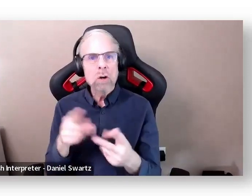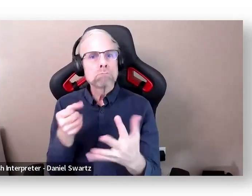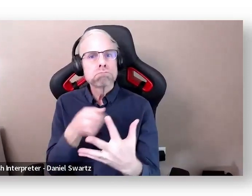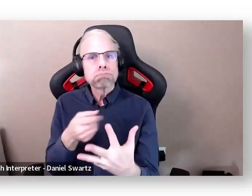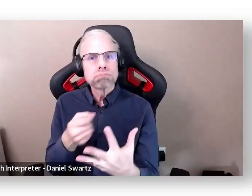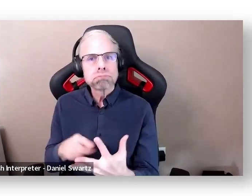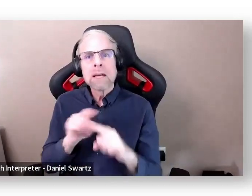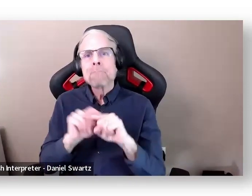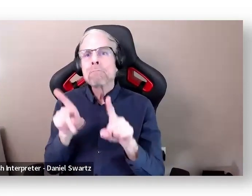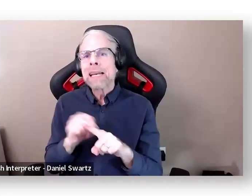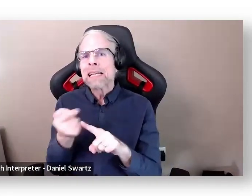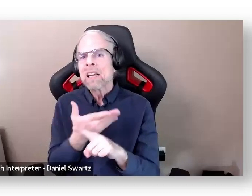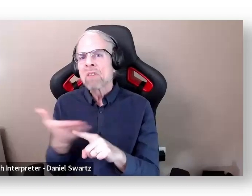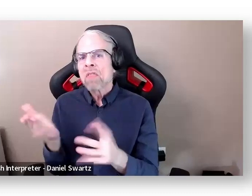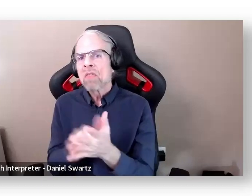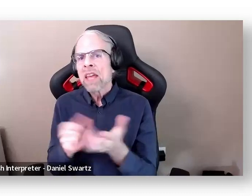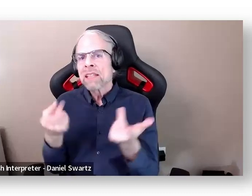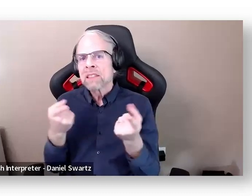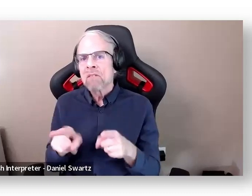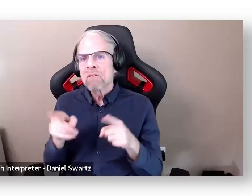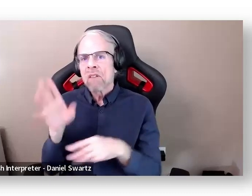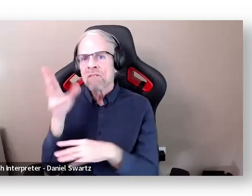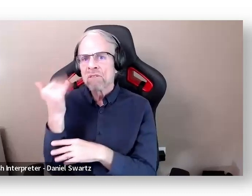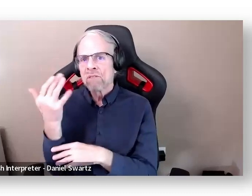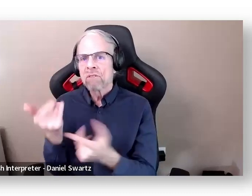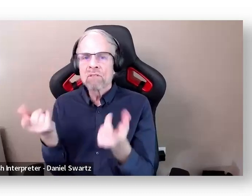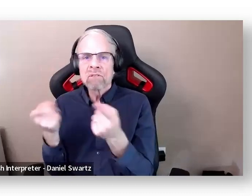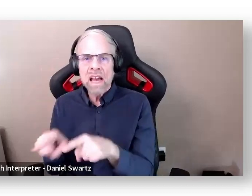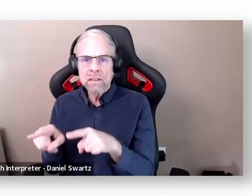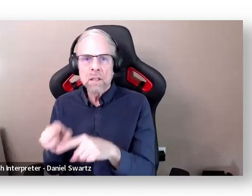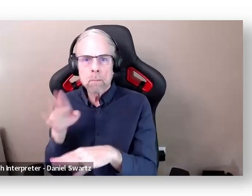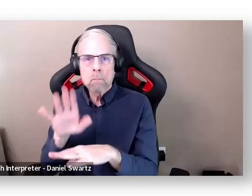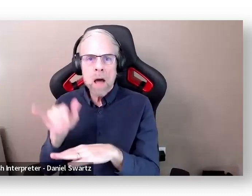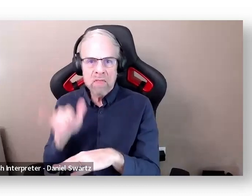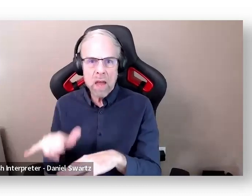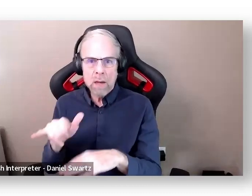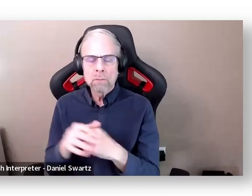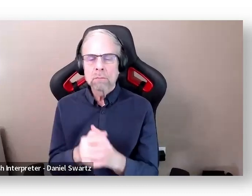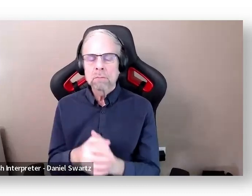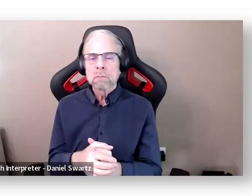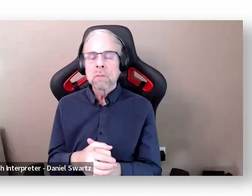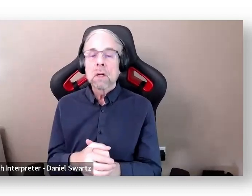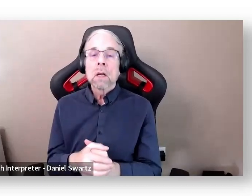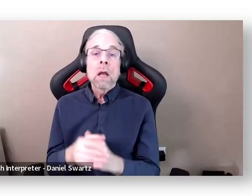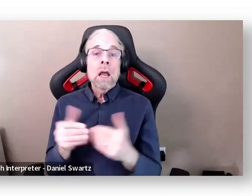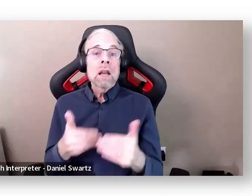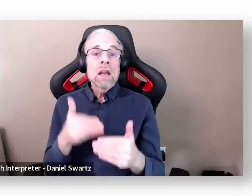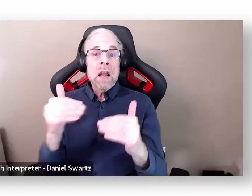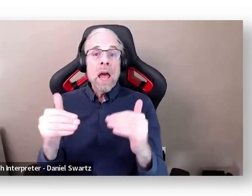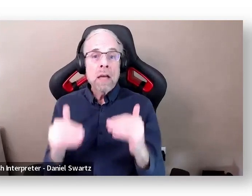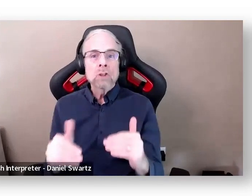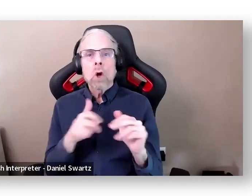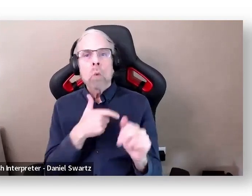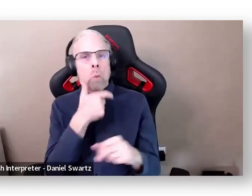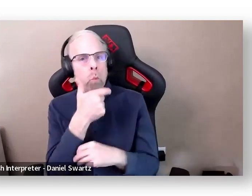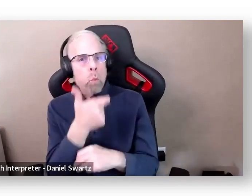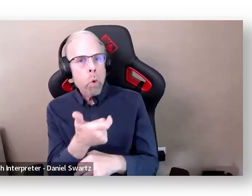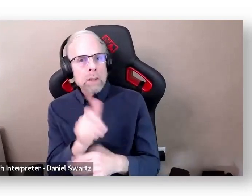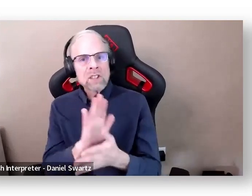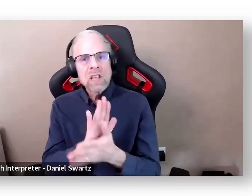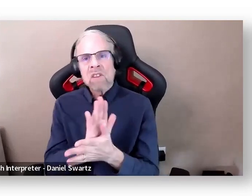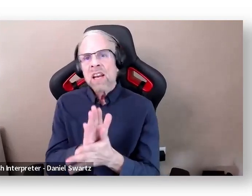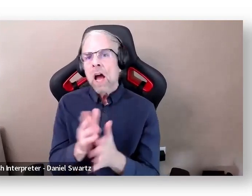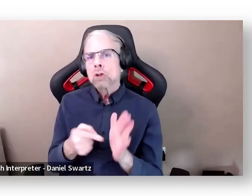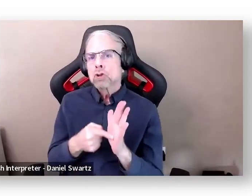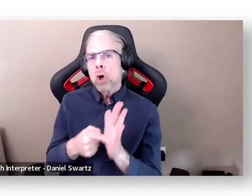riesgo de corte de energía, incluso en incendios forestales, cómo se contorce el fuego, cómo se propaga. Lo